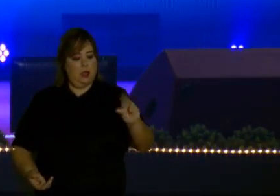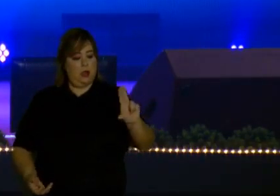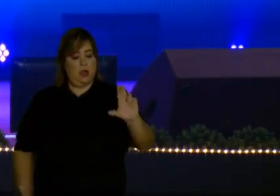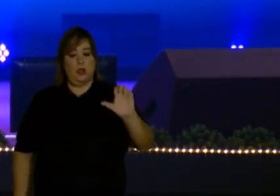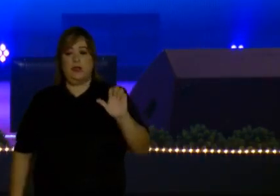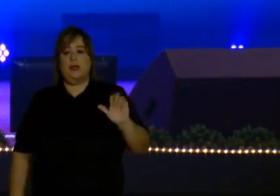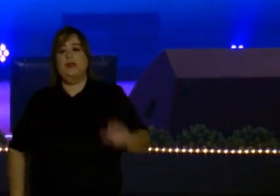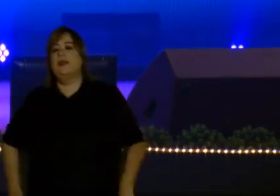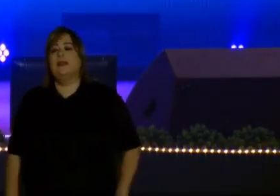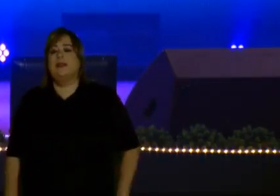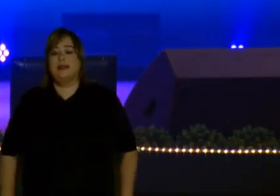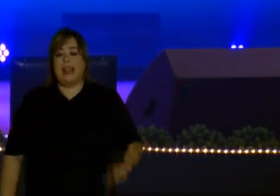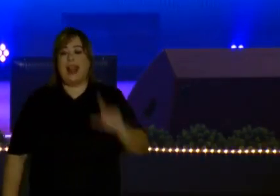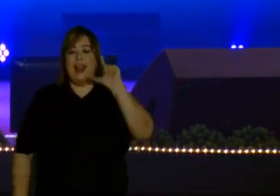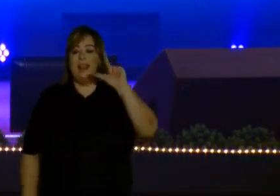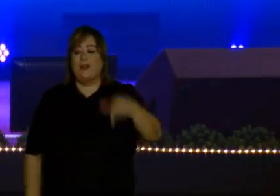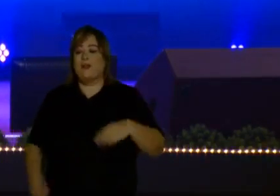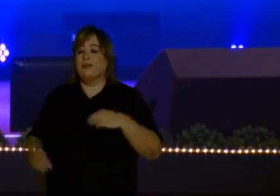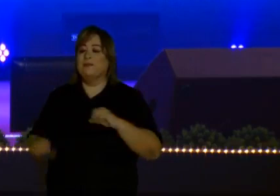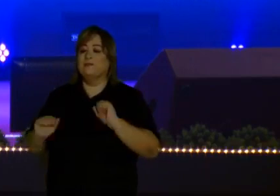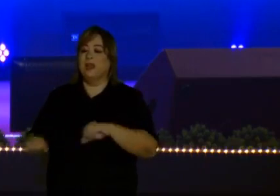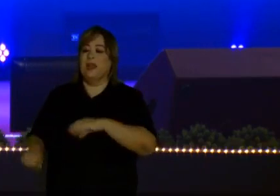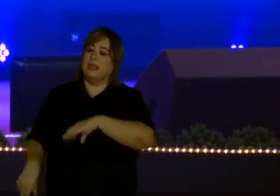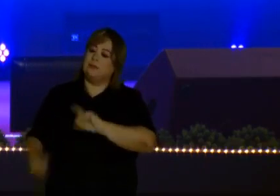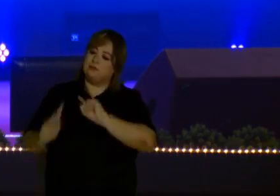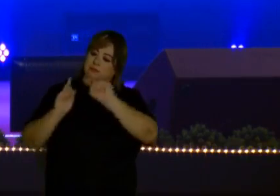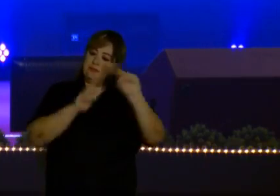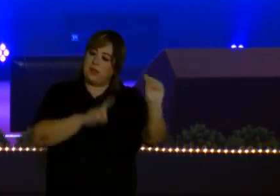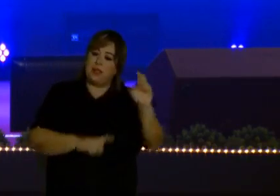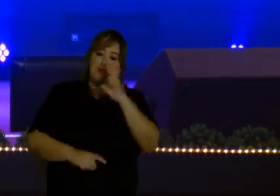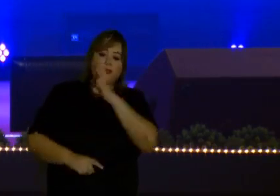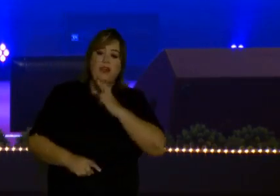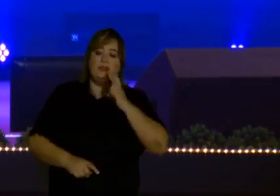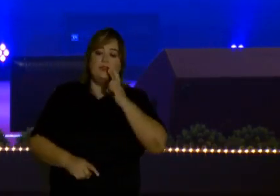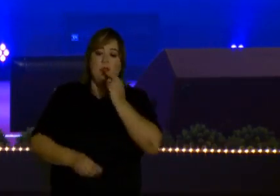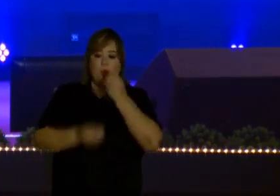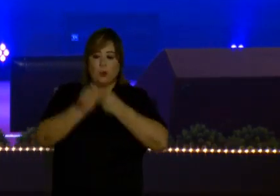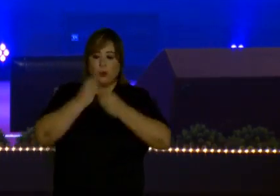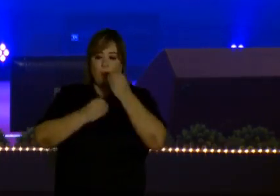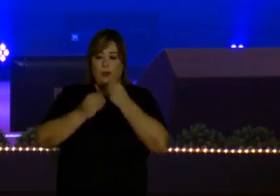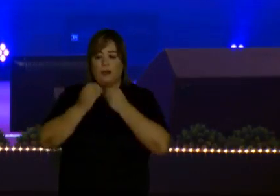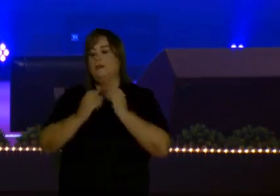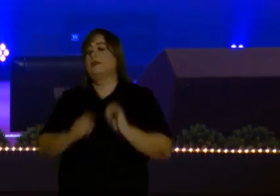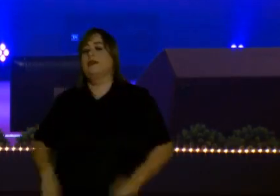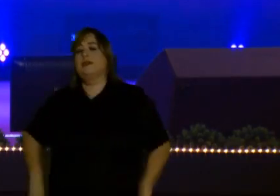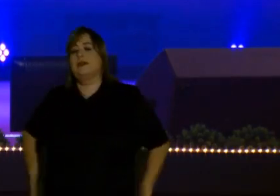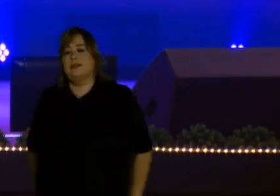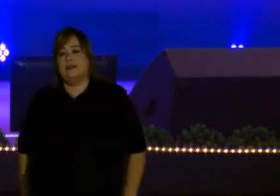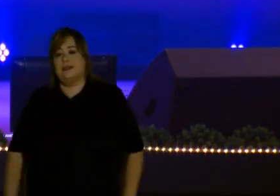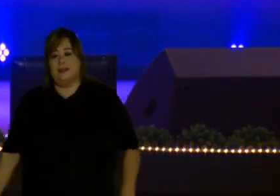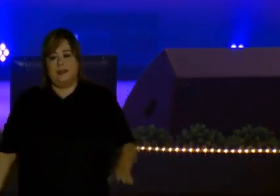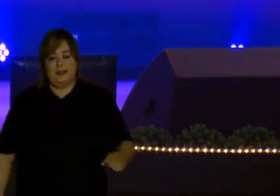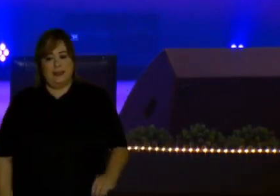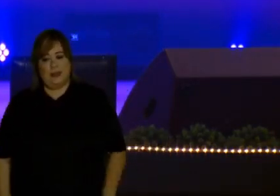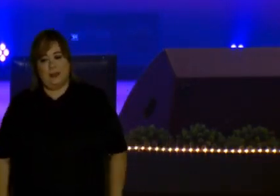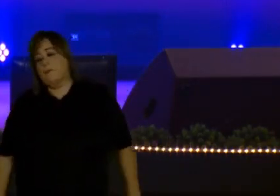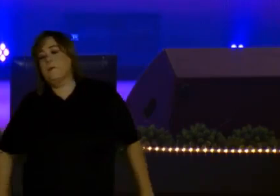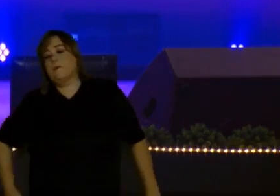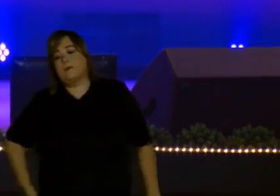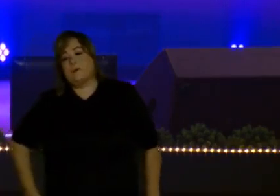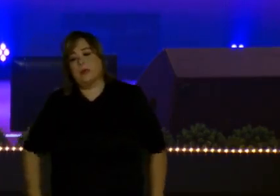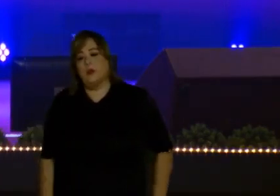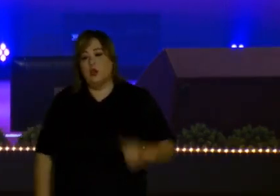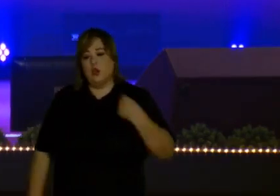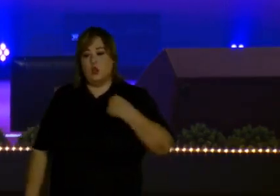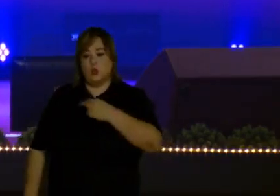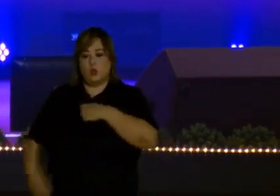lugar chévere. Gracias, Melody. Ahí está asegurando la invitación de papá. Amén, papá Dwight. Y le felicitamos